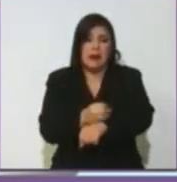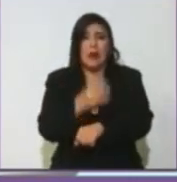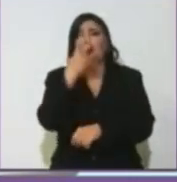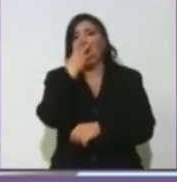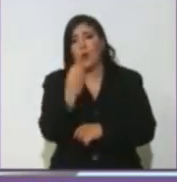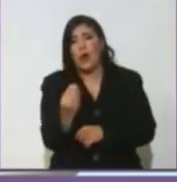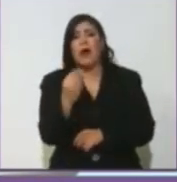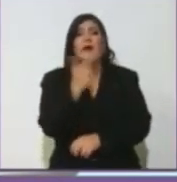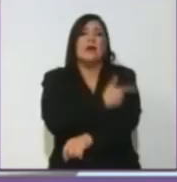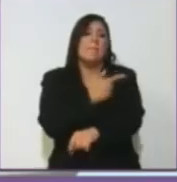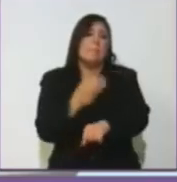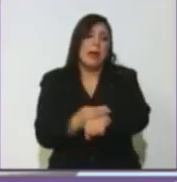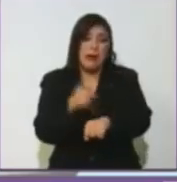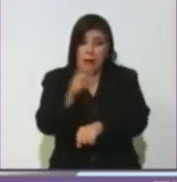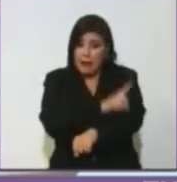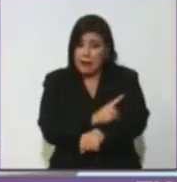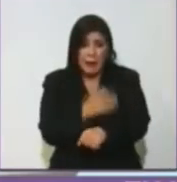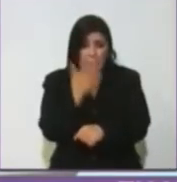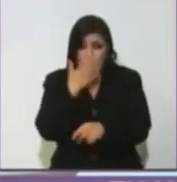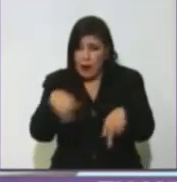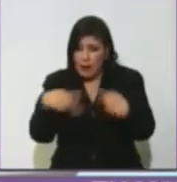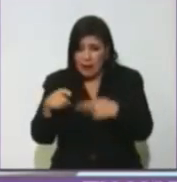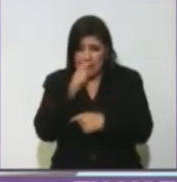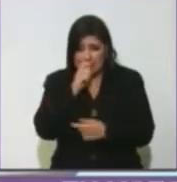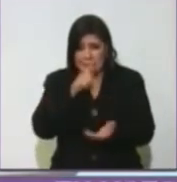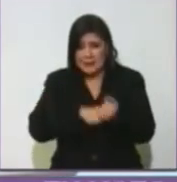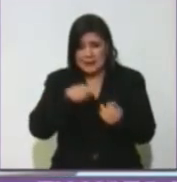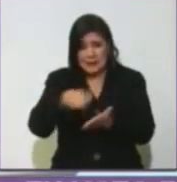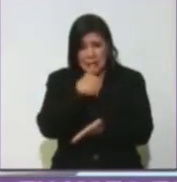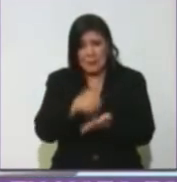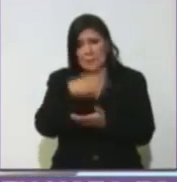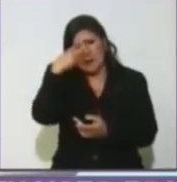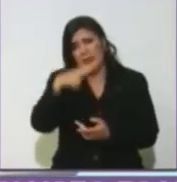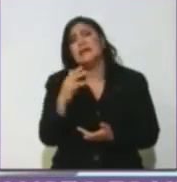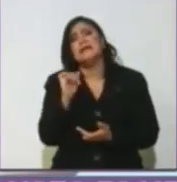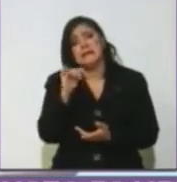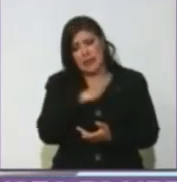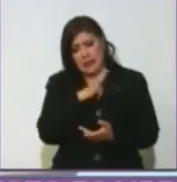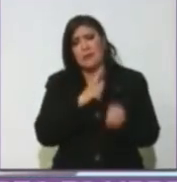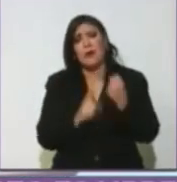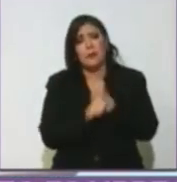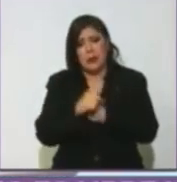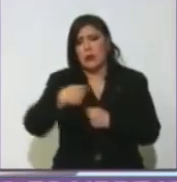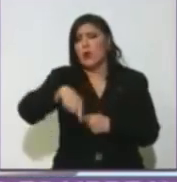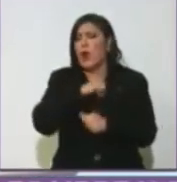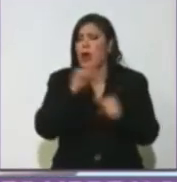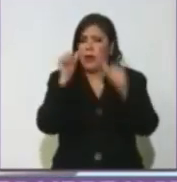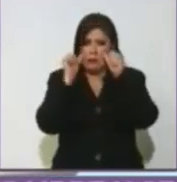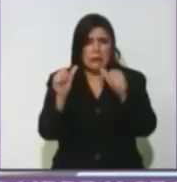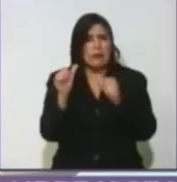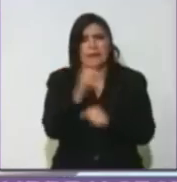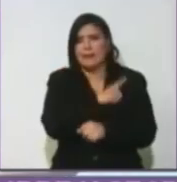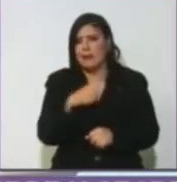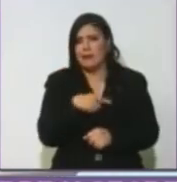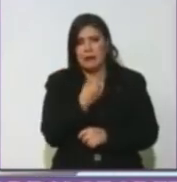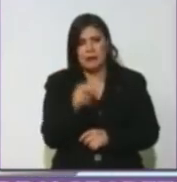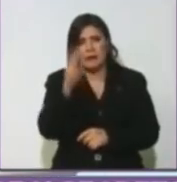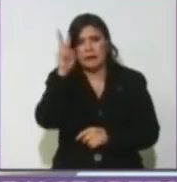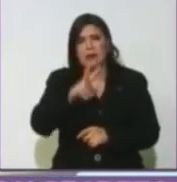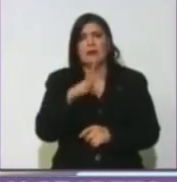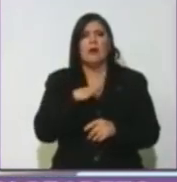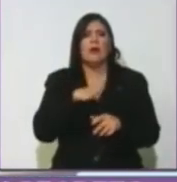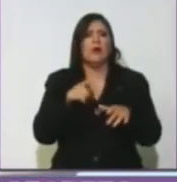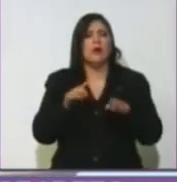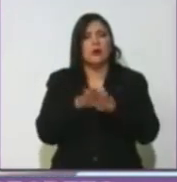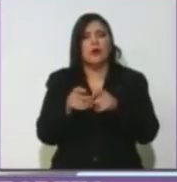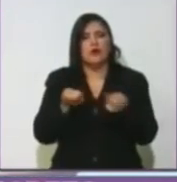madero no hubiera narcomenudeo en la ciudad de mexico si es un problema y lo vamos a atender y lo vamos a atender con el control de mando del